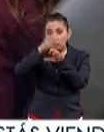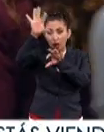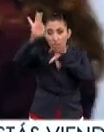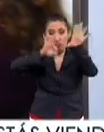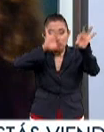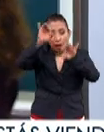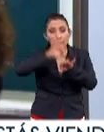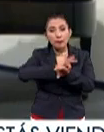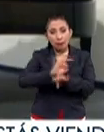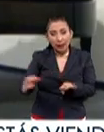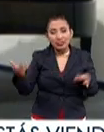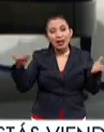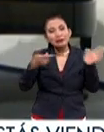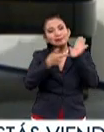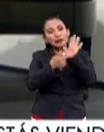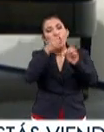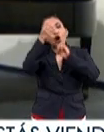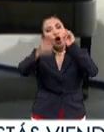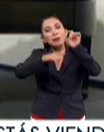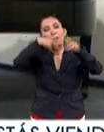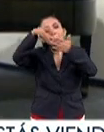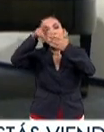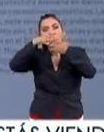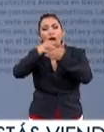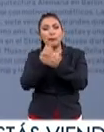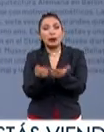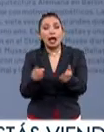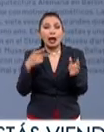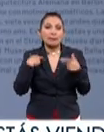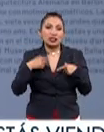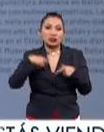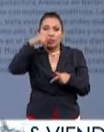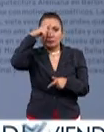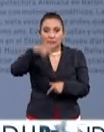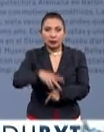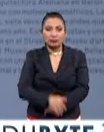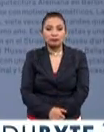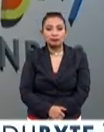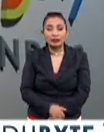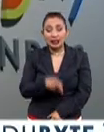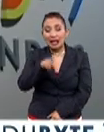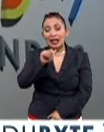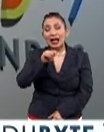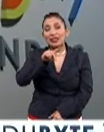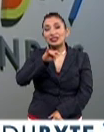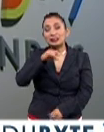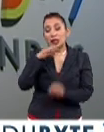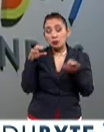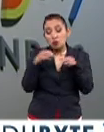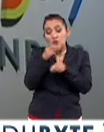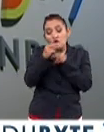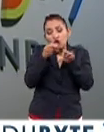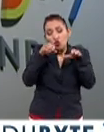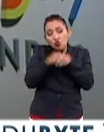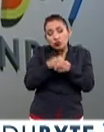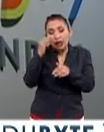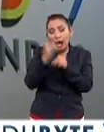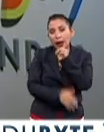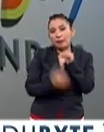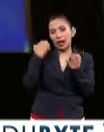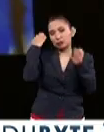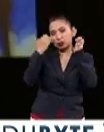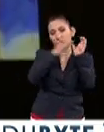Unidos, que fue posible acercar las obras de este gran artista al público de México. Con Kandinsky Pequeños Mundos, se cierra el programa